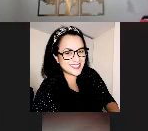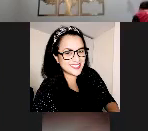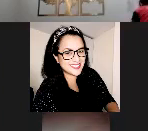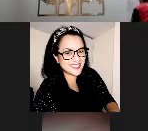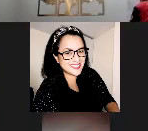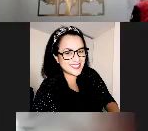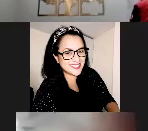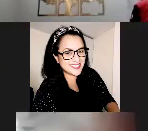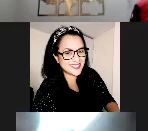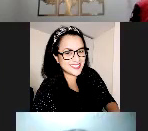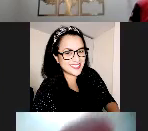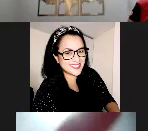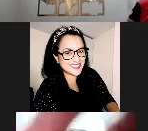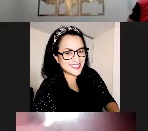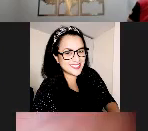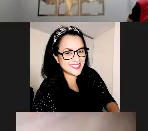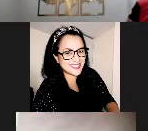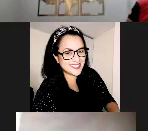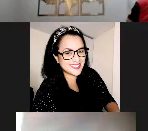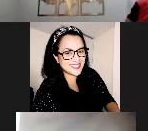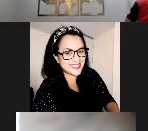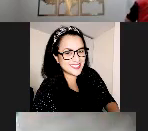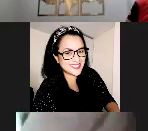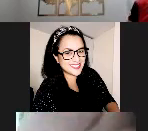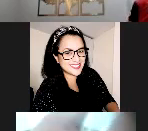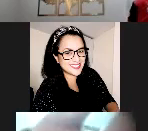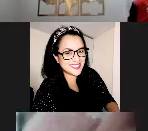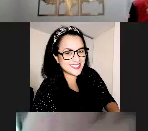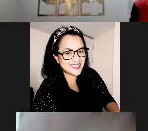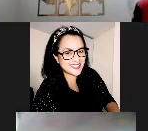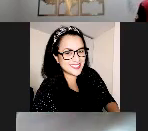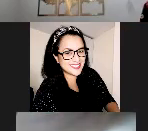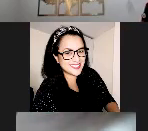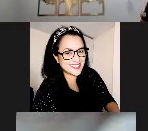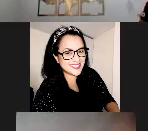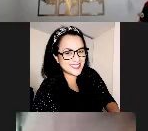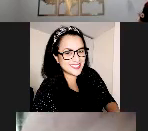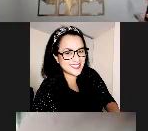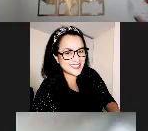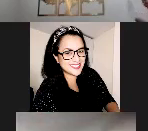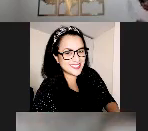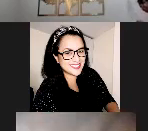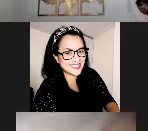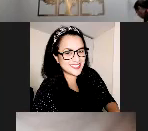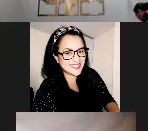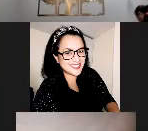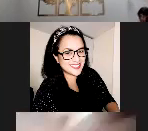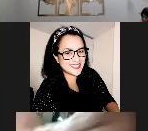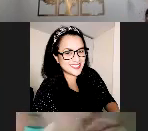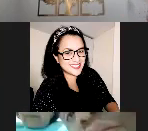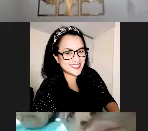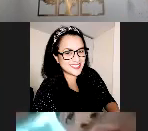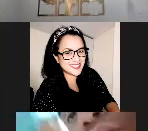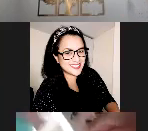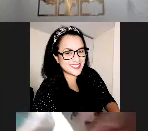insuflar, inhalar, exhalar y también ayudarle a movilizar los miembros superiores, por ejemplo. En la silla se sienta, lo puede hacer con